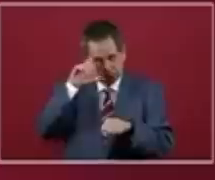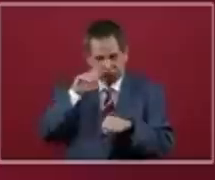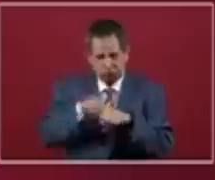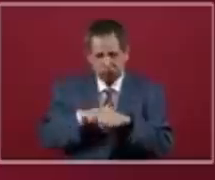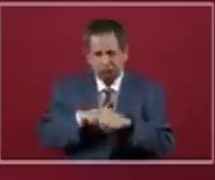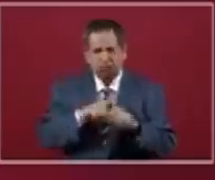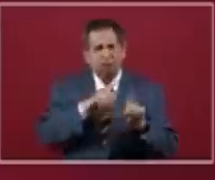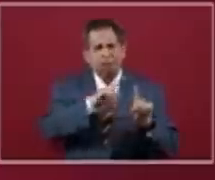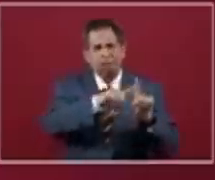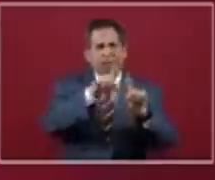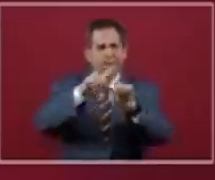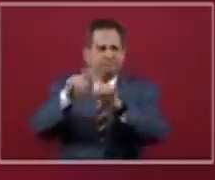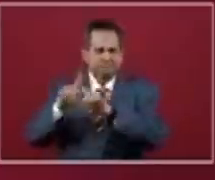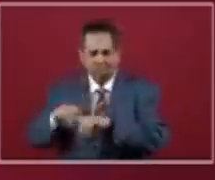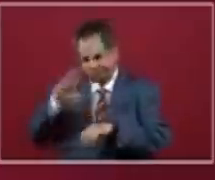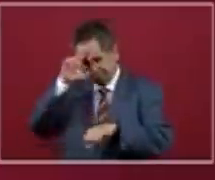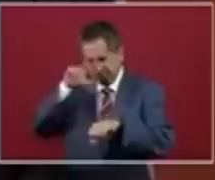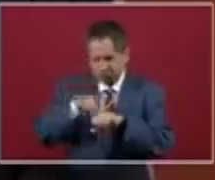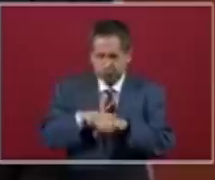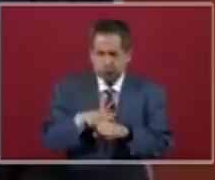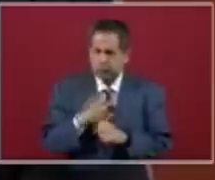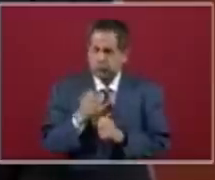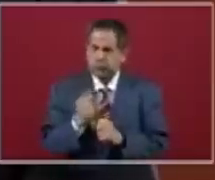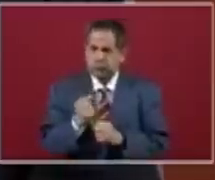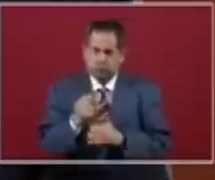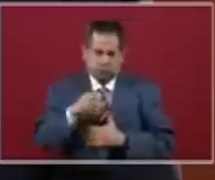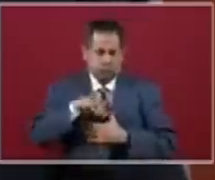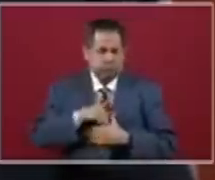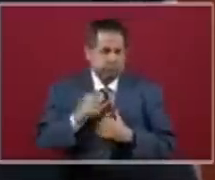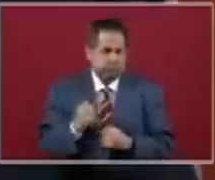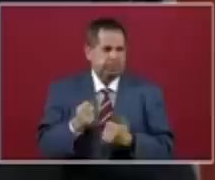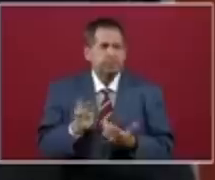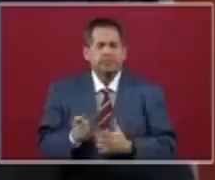las culturas, para hablar